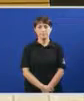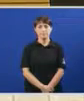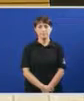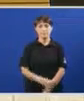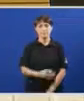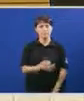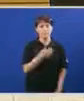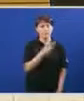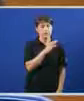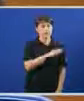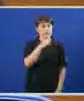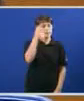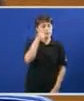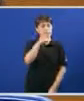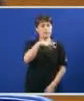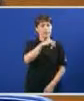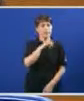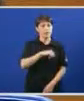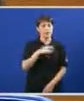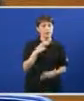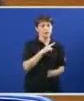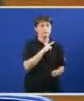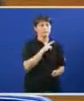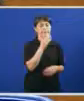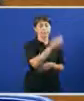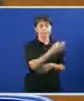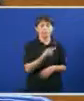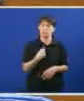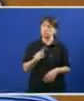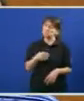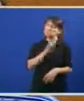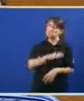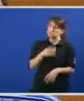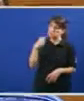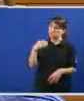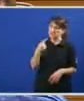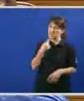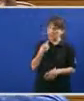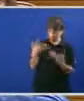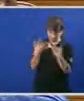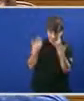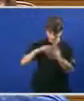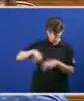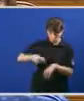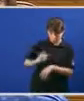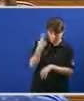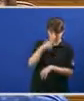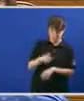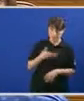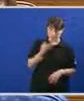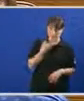Réplica do señor Méndez Romeu. Señor presidente, supoño que é consciente da última frase que acaba de decir.